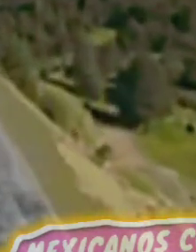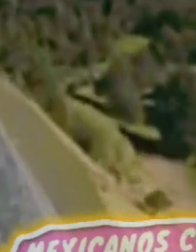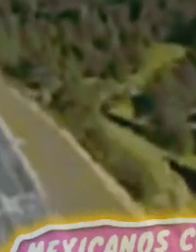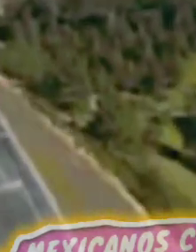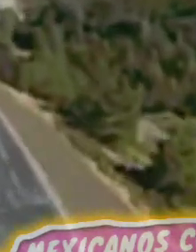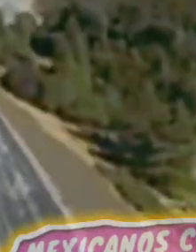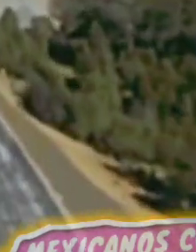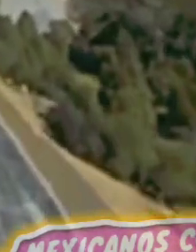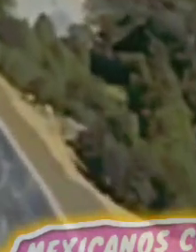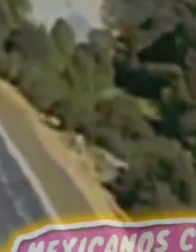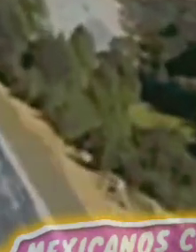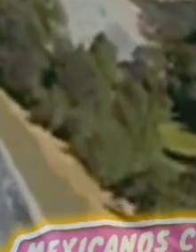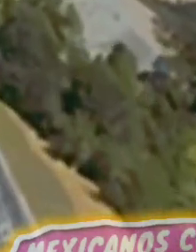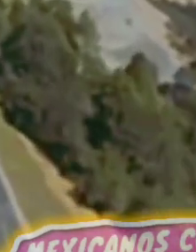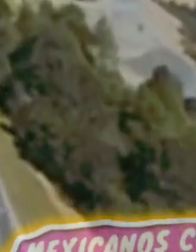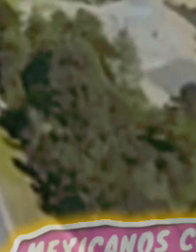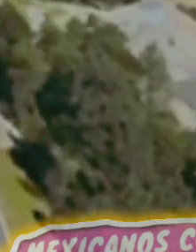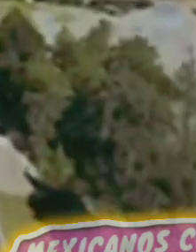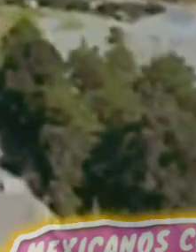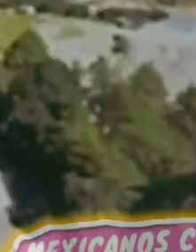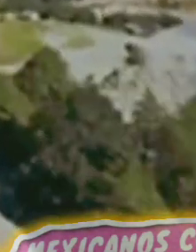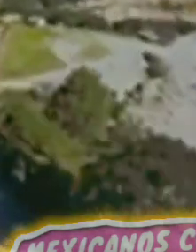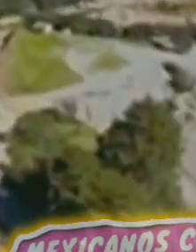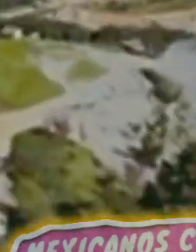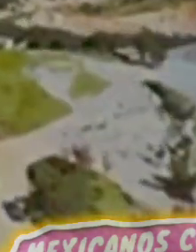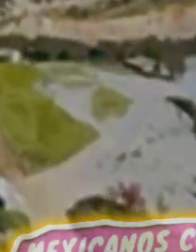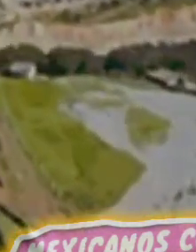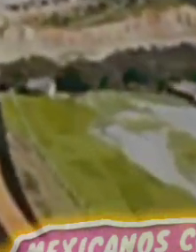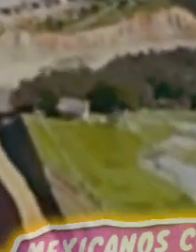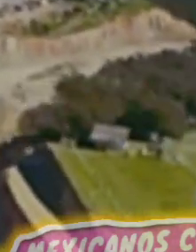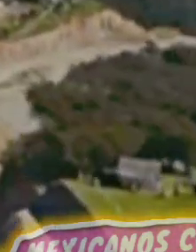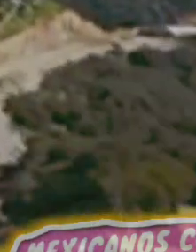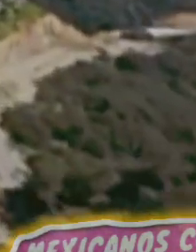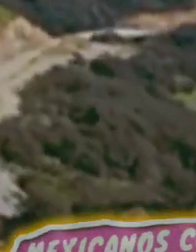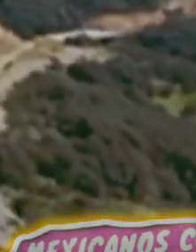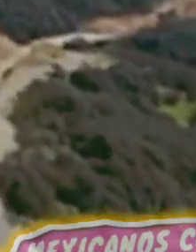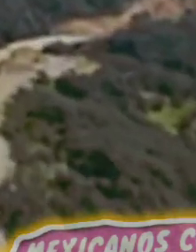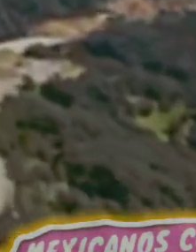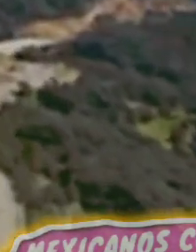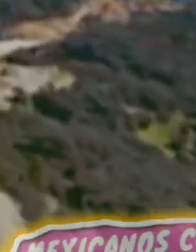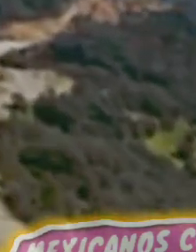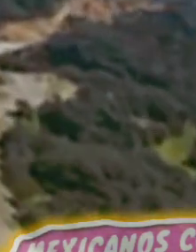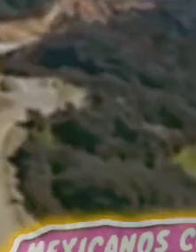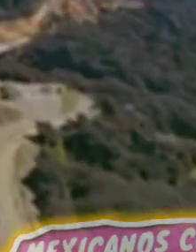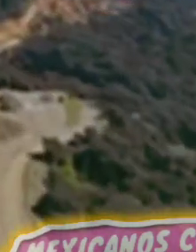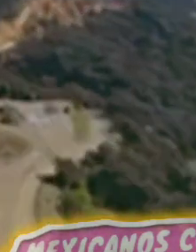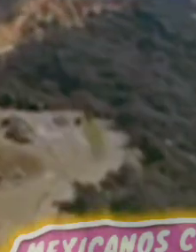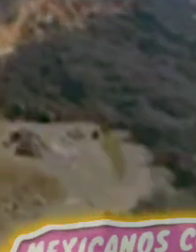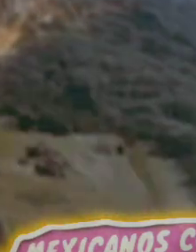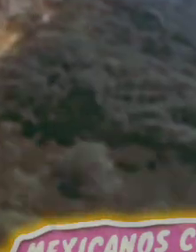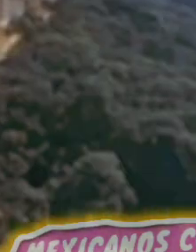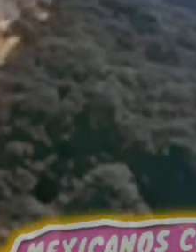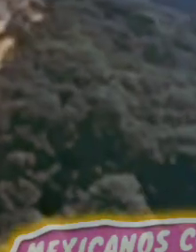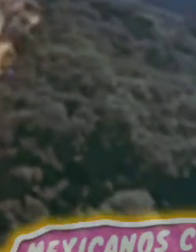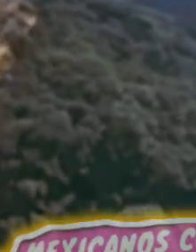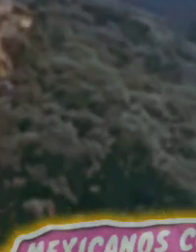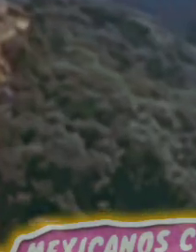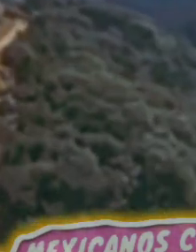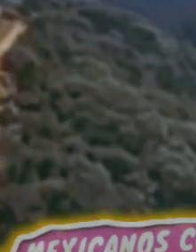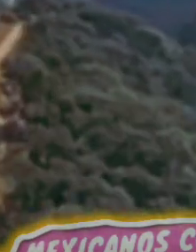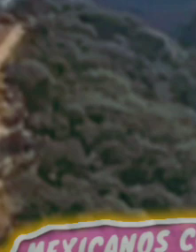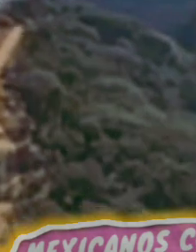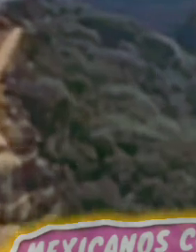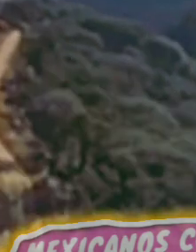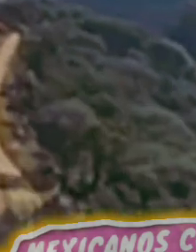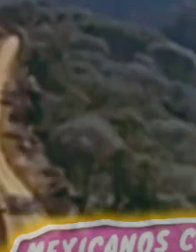está trabajando en varios frentes, están por concluirse los túneles y también los puentes, los viaductos. Aquí